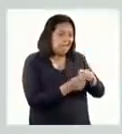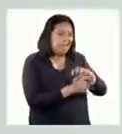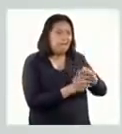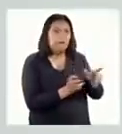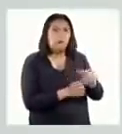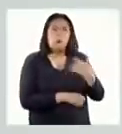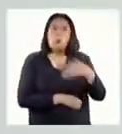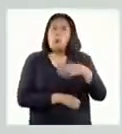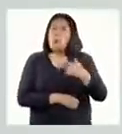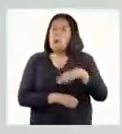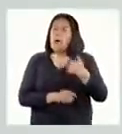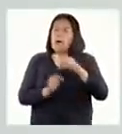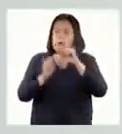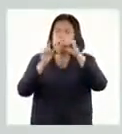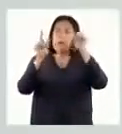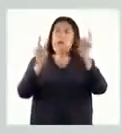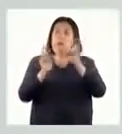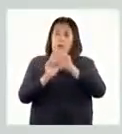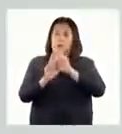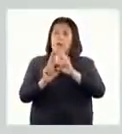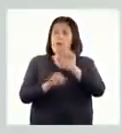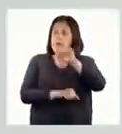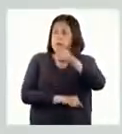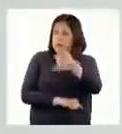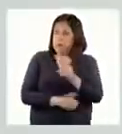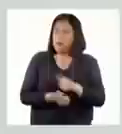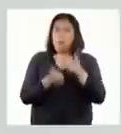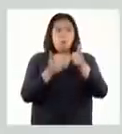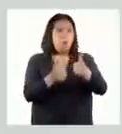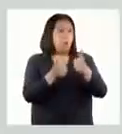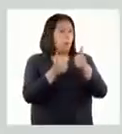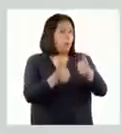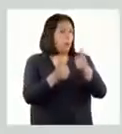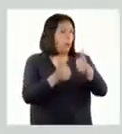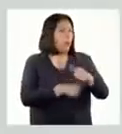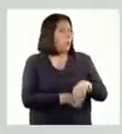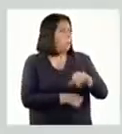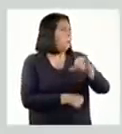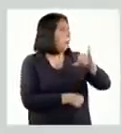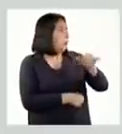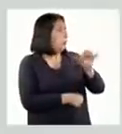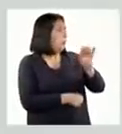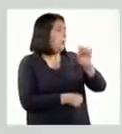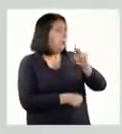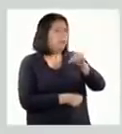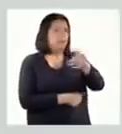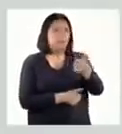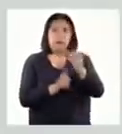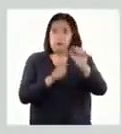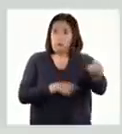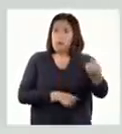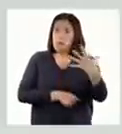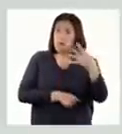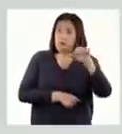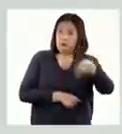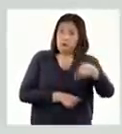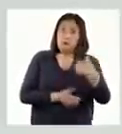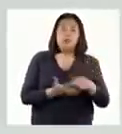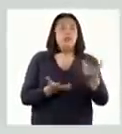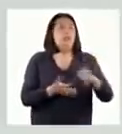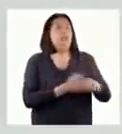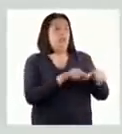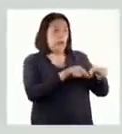Estoy realmente sorprendido de las respuestas. Muy bien, Lisbeth y Joaquín. Tal y como lo mencionan,